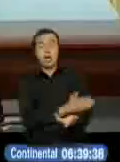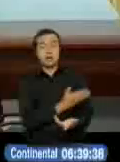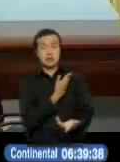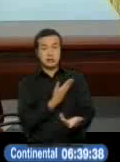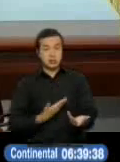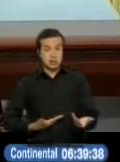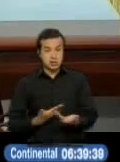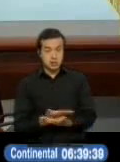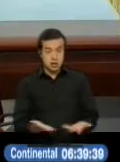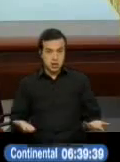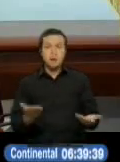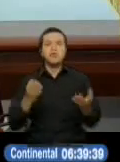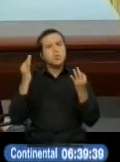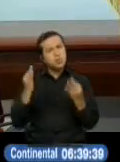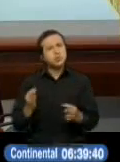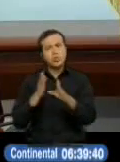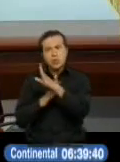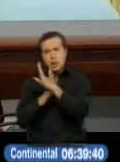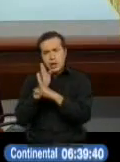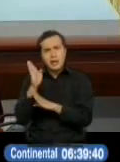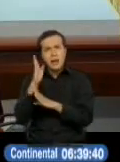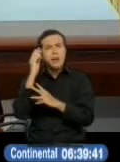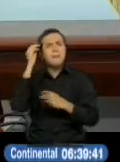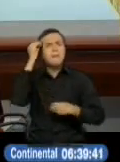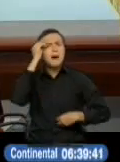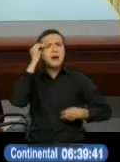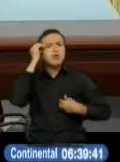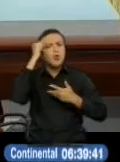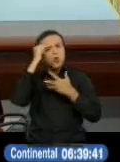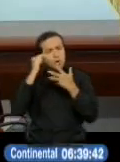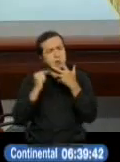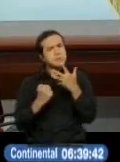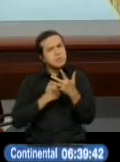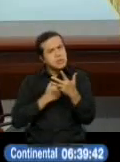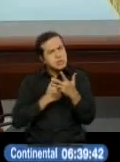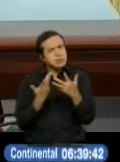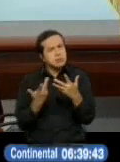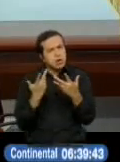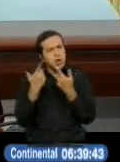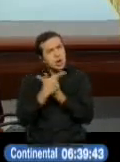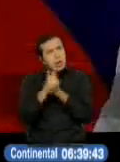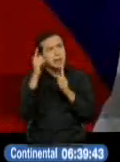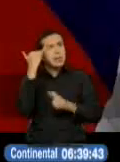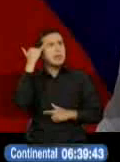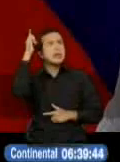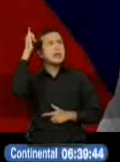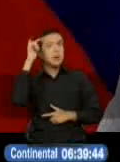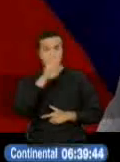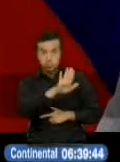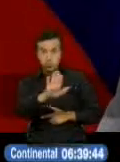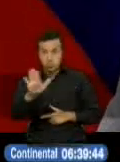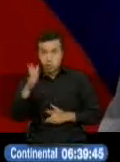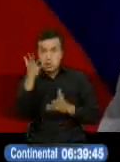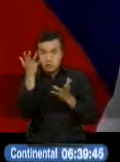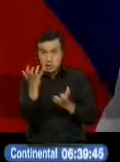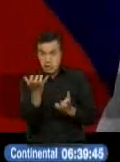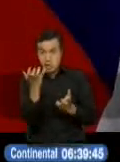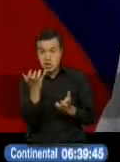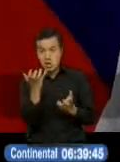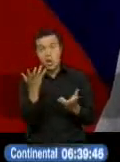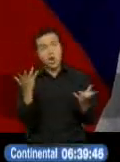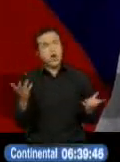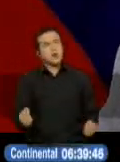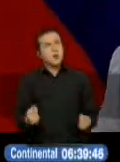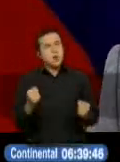cargo. Sino lealtad a tus principios, a tus valores, a tus libres ideas. Si quiere alguien, a pretexto